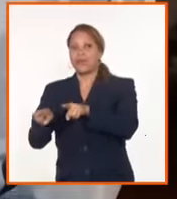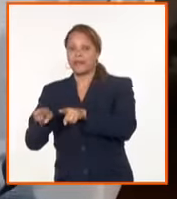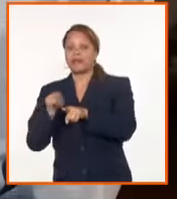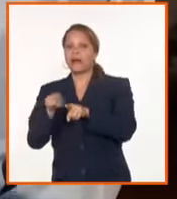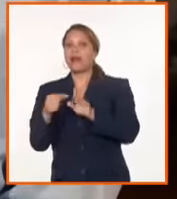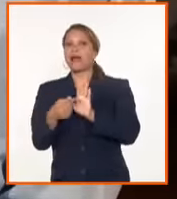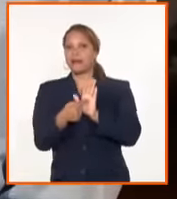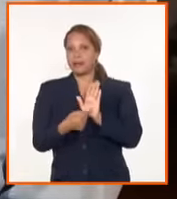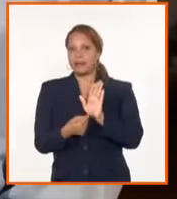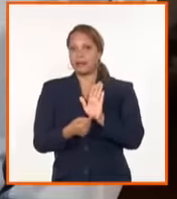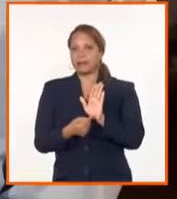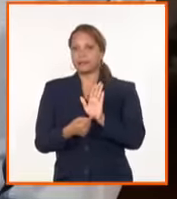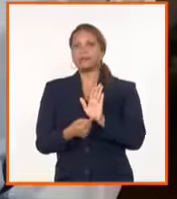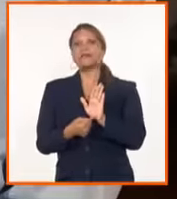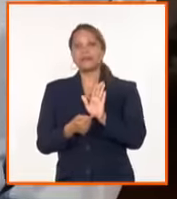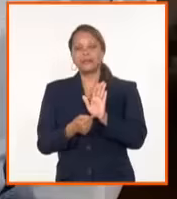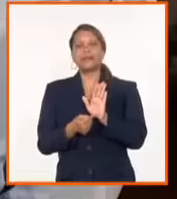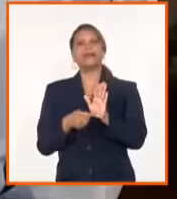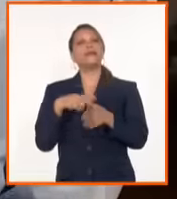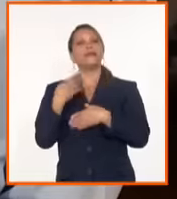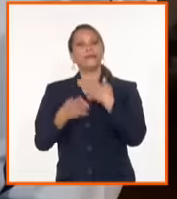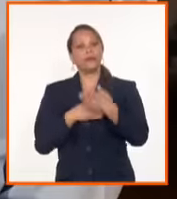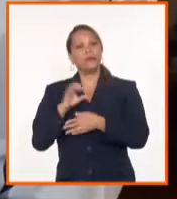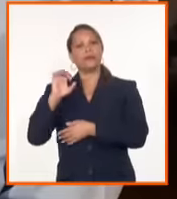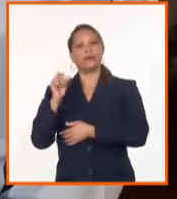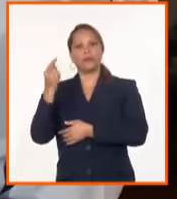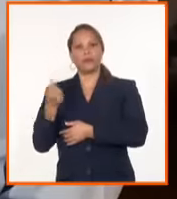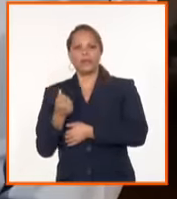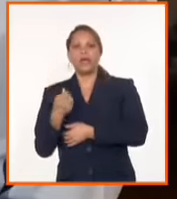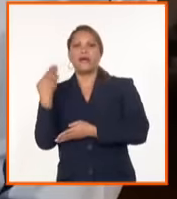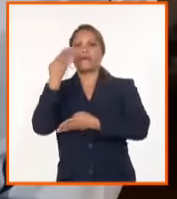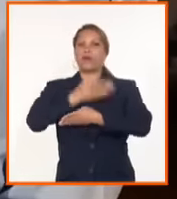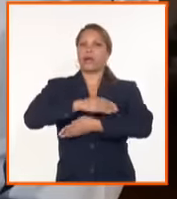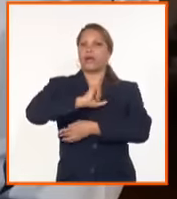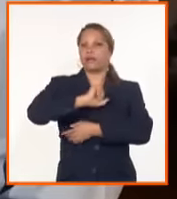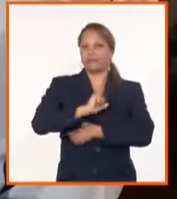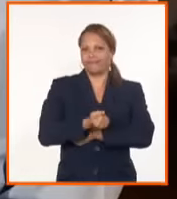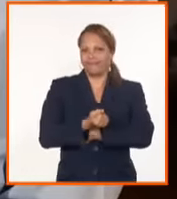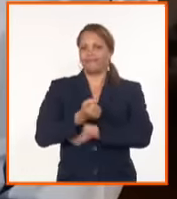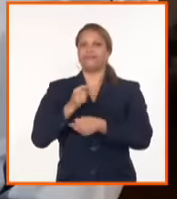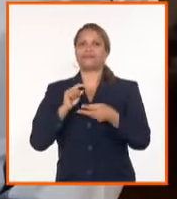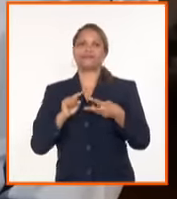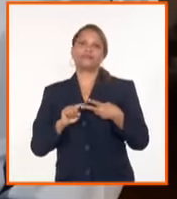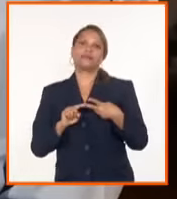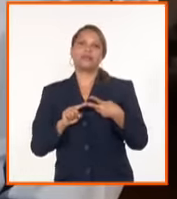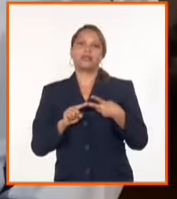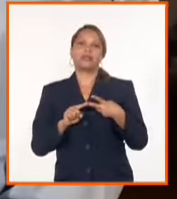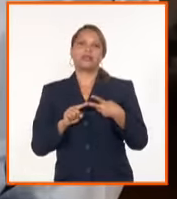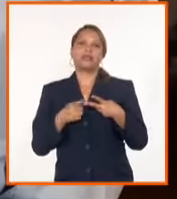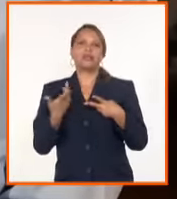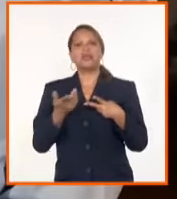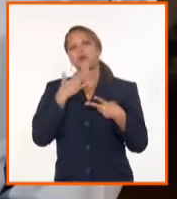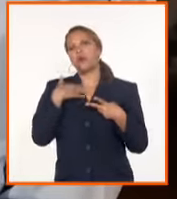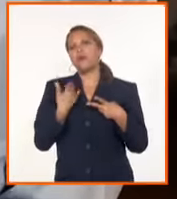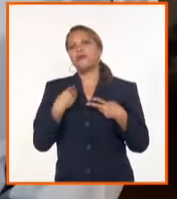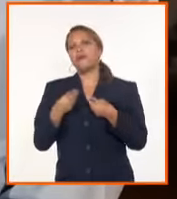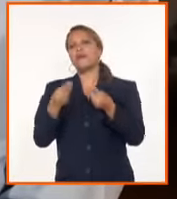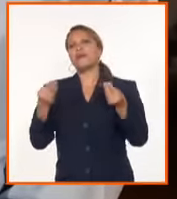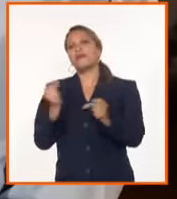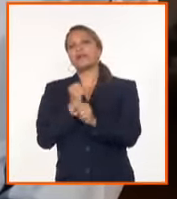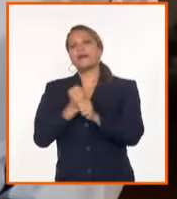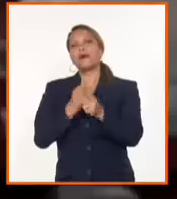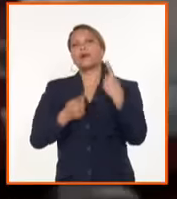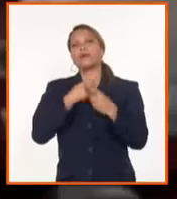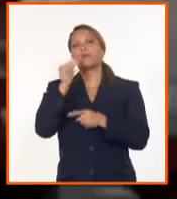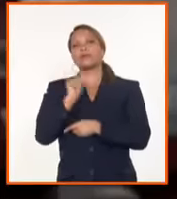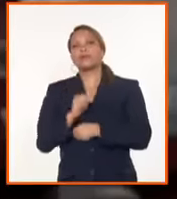problemas de la economía, contracción de la economía, bloqueo recrudecido. Bueno, ¿cuál era la opción de empleo para un grupo de personas que han encontrado una opción